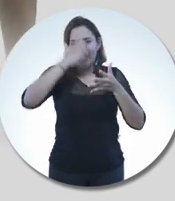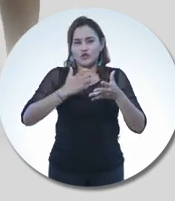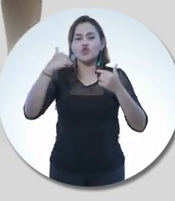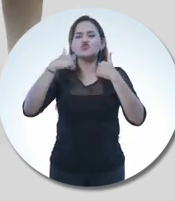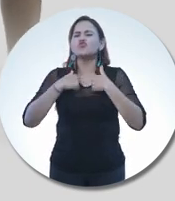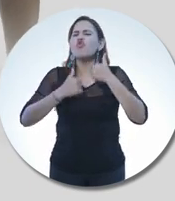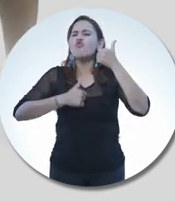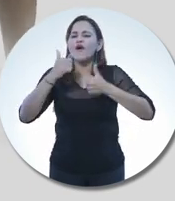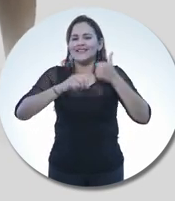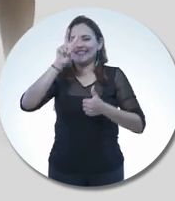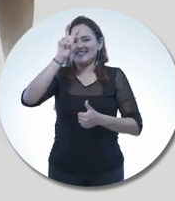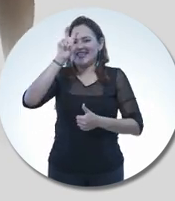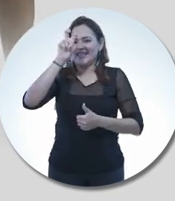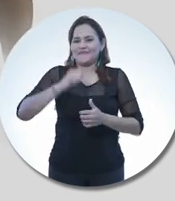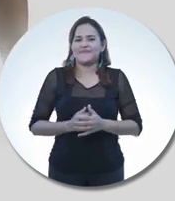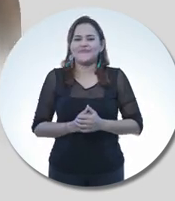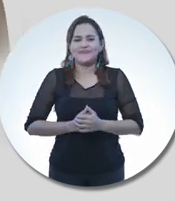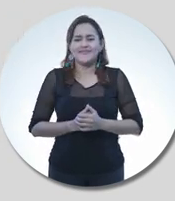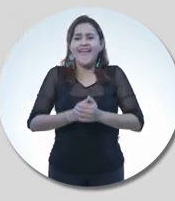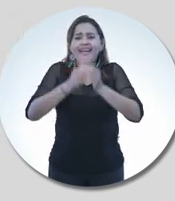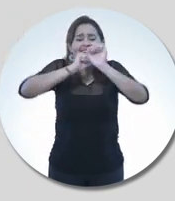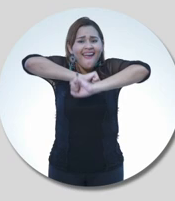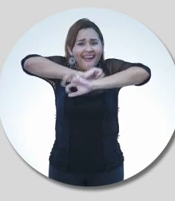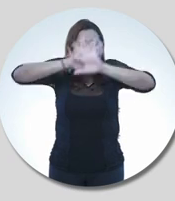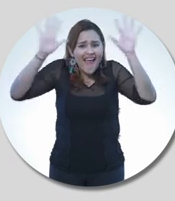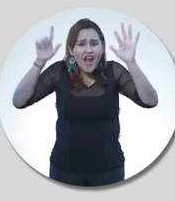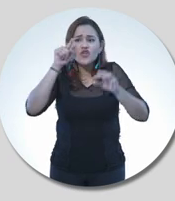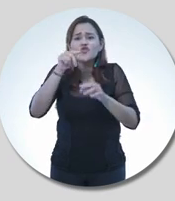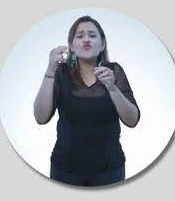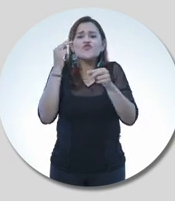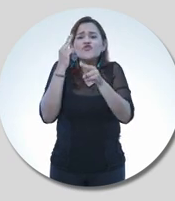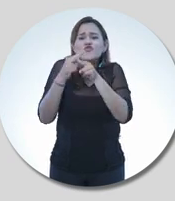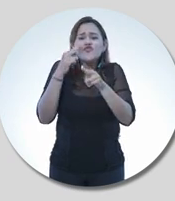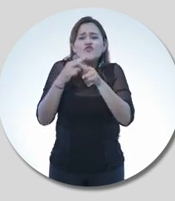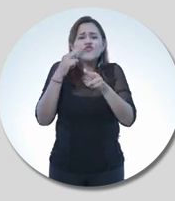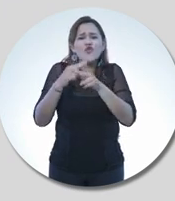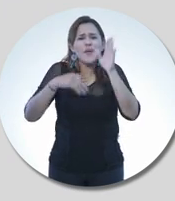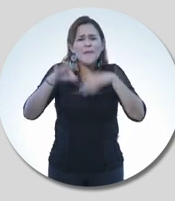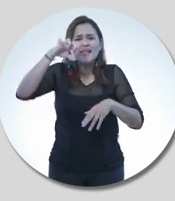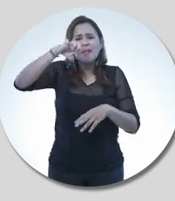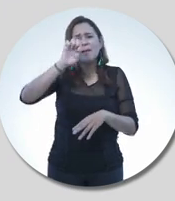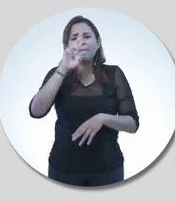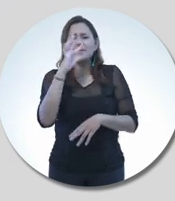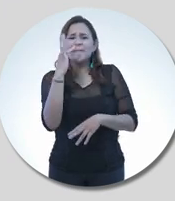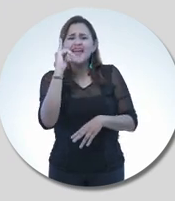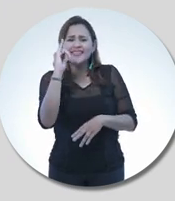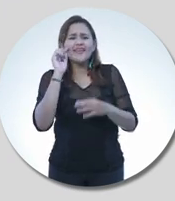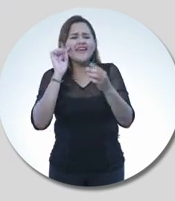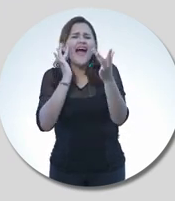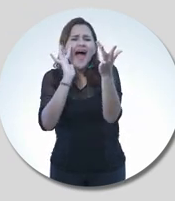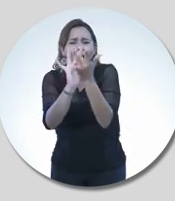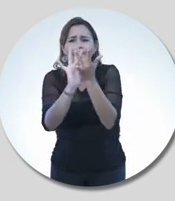represento al factor 7 ay claro tú eres expert y tú te ocupas de la extensión y proyección social de la universidad de